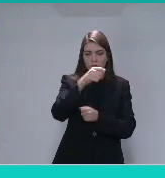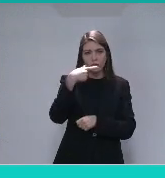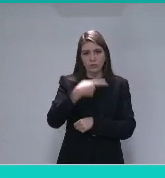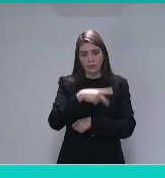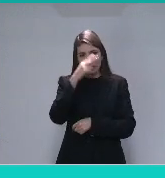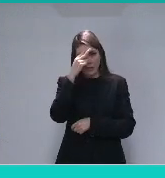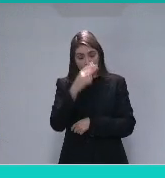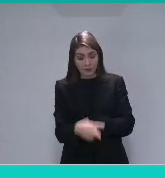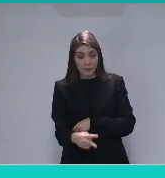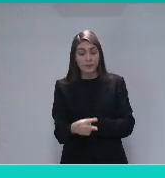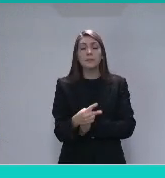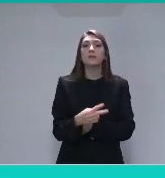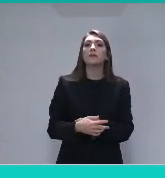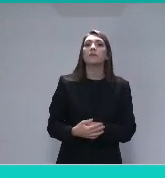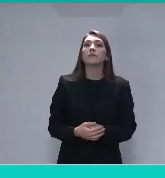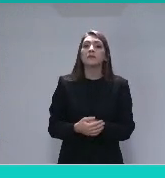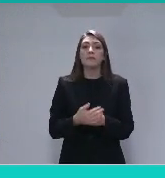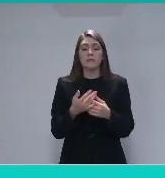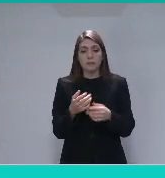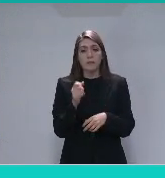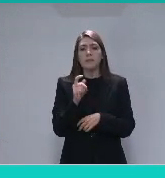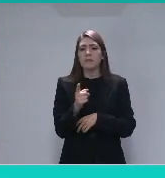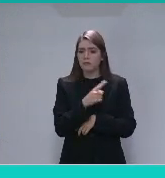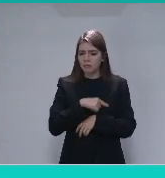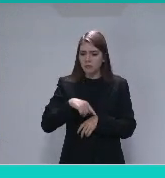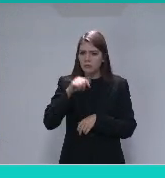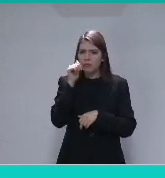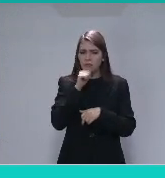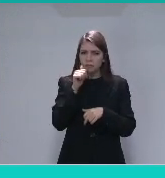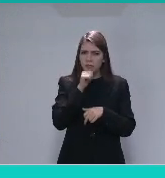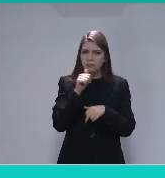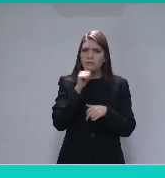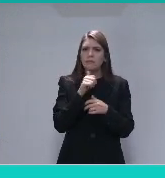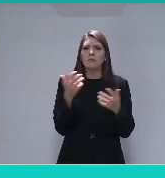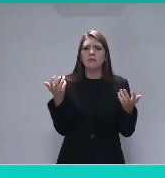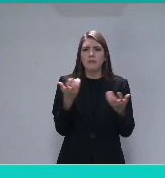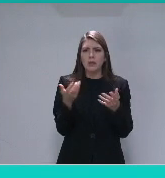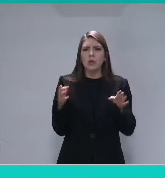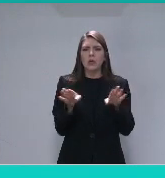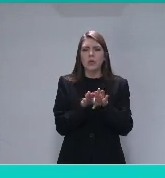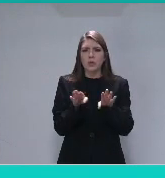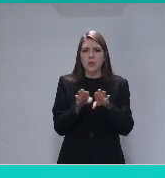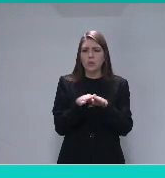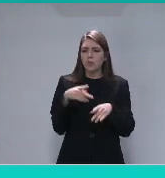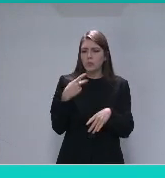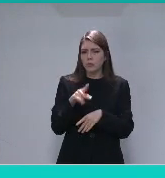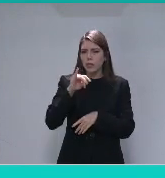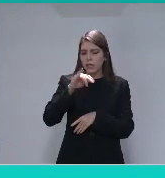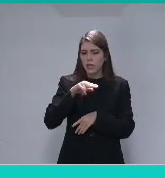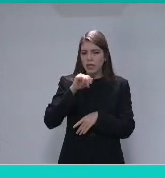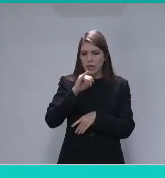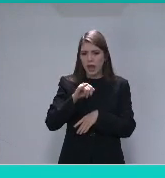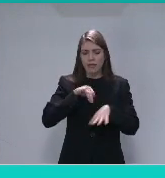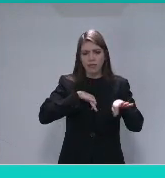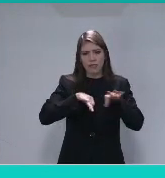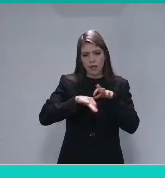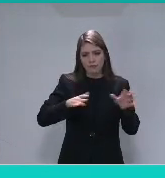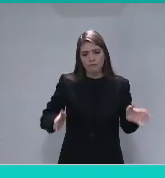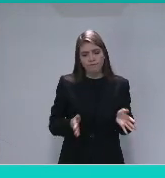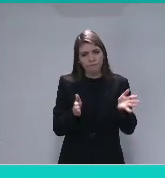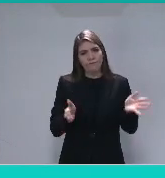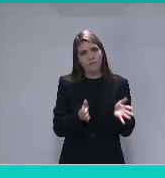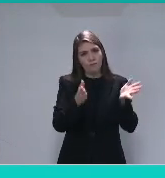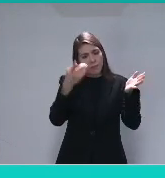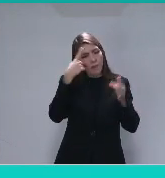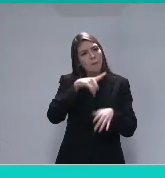mexicanos encaminamos la actividad institucional del inaip al cumplimiento de nuestro deber